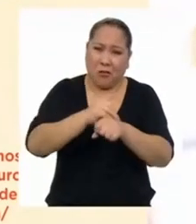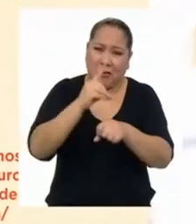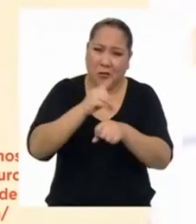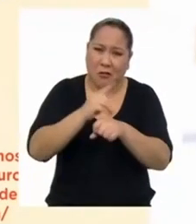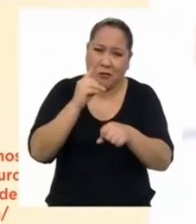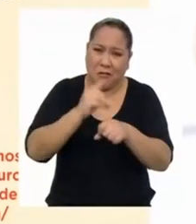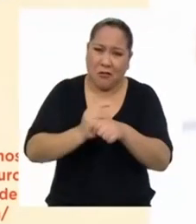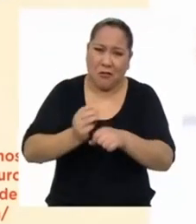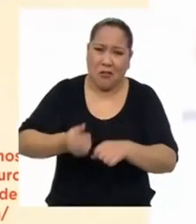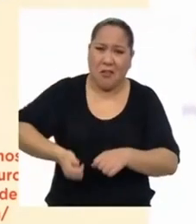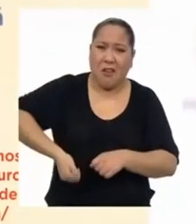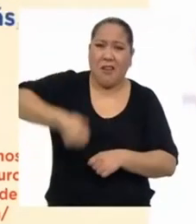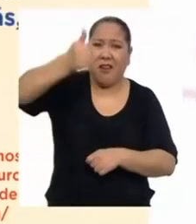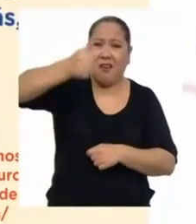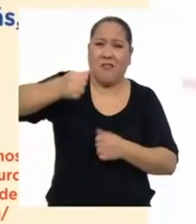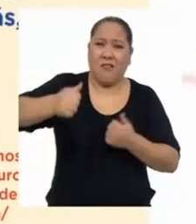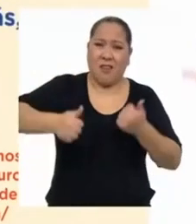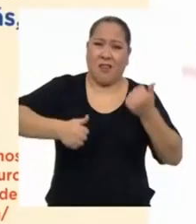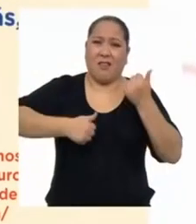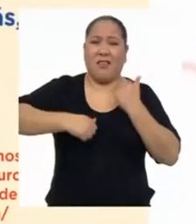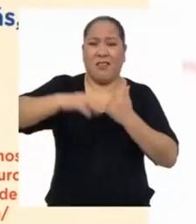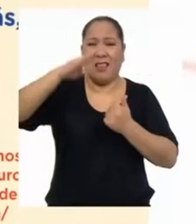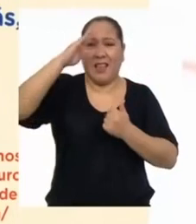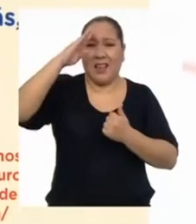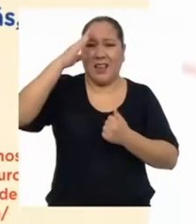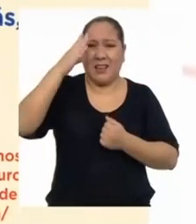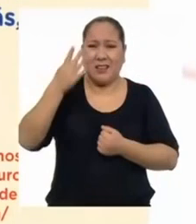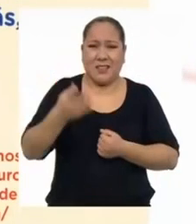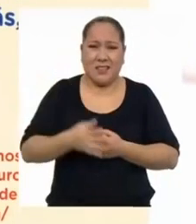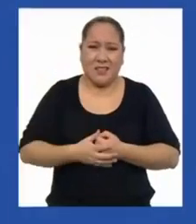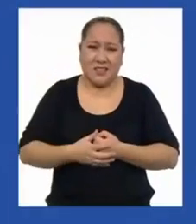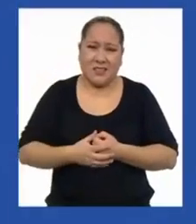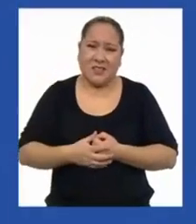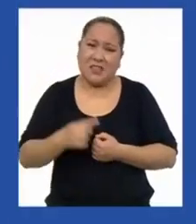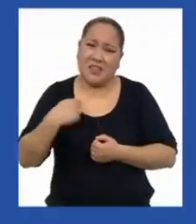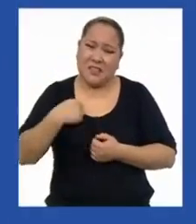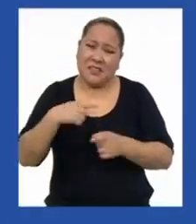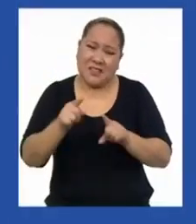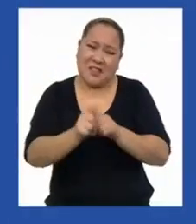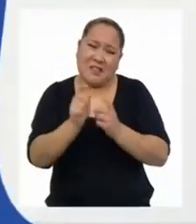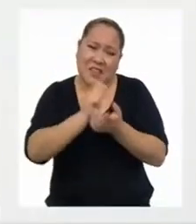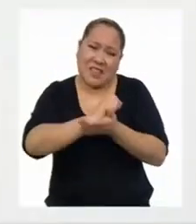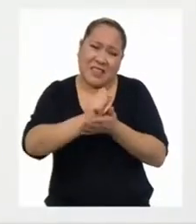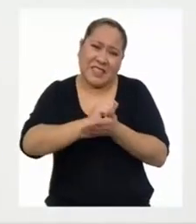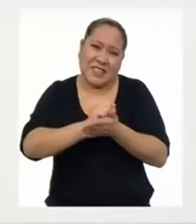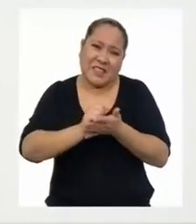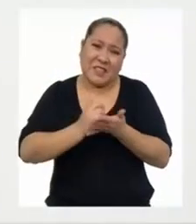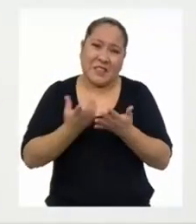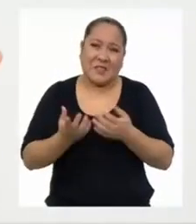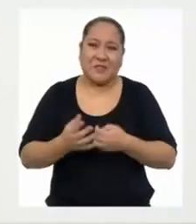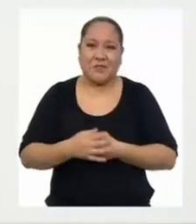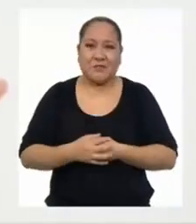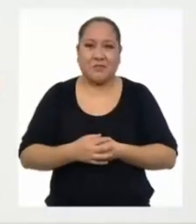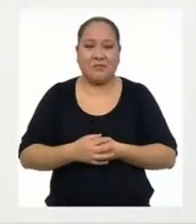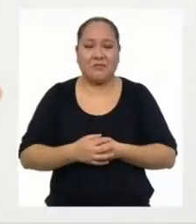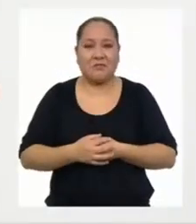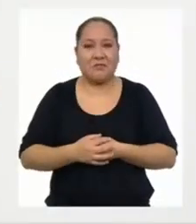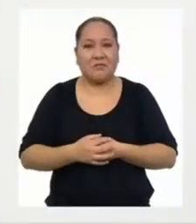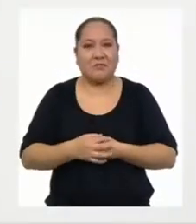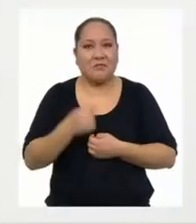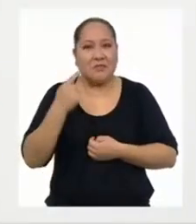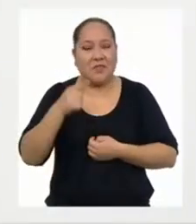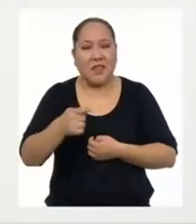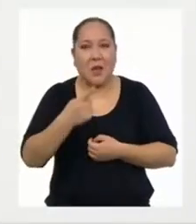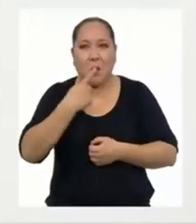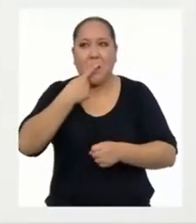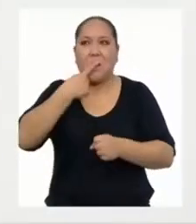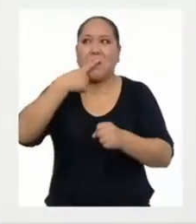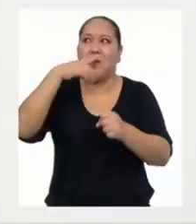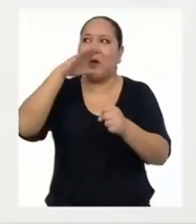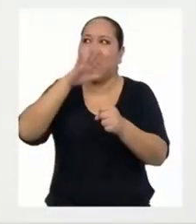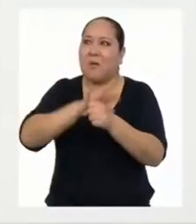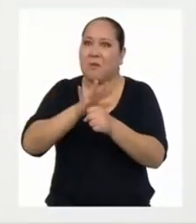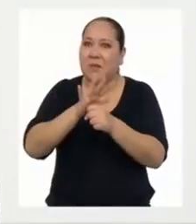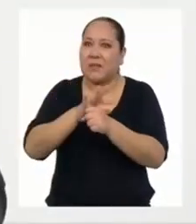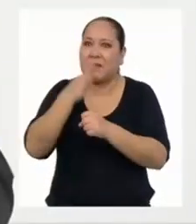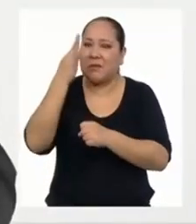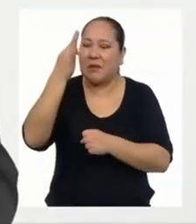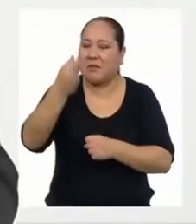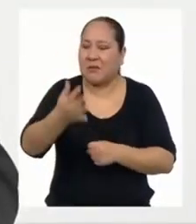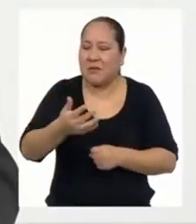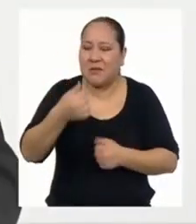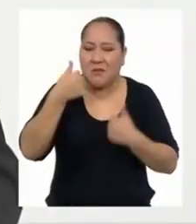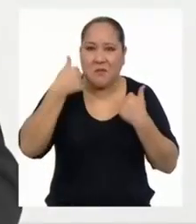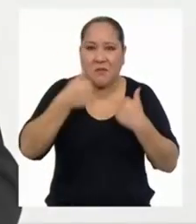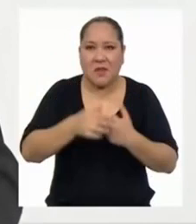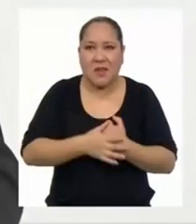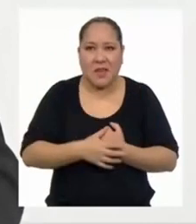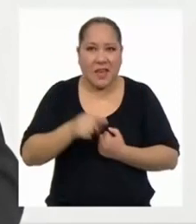del ejército, y lo que es más, escritor. ¿Qué tal promesa para más adelante?